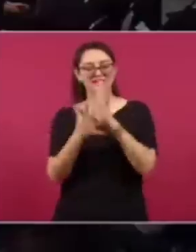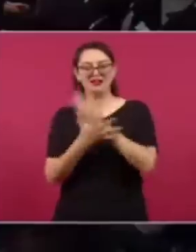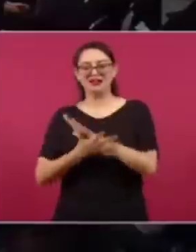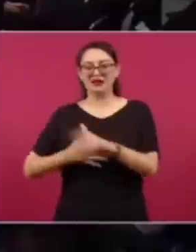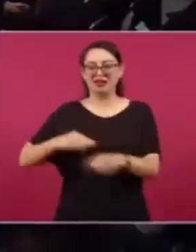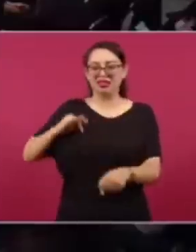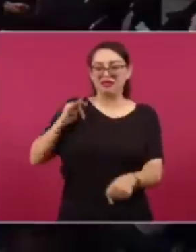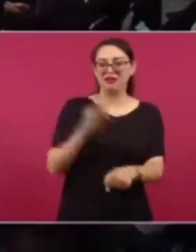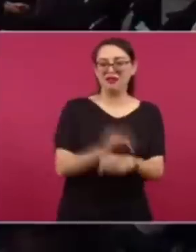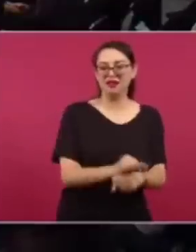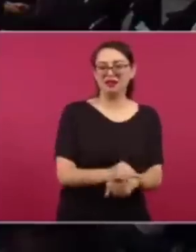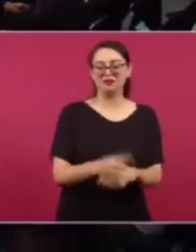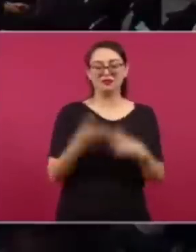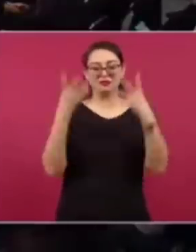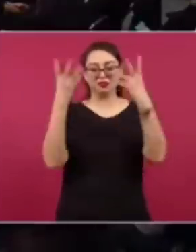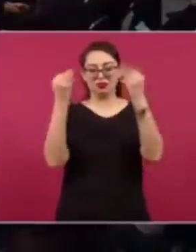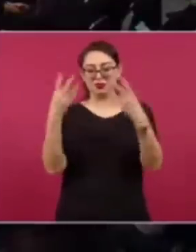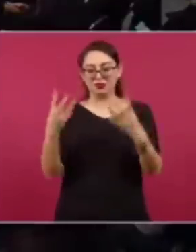pero de qué